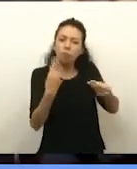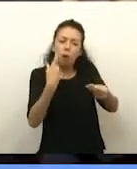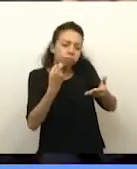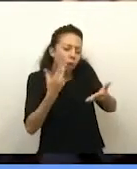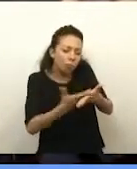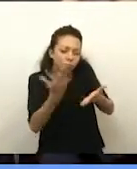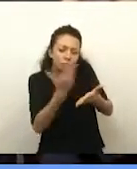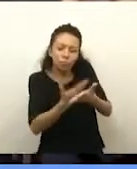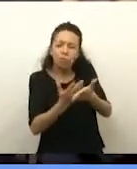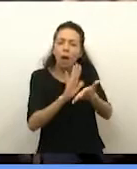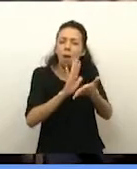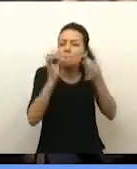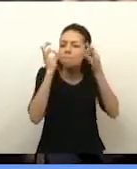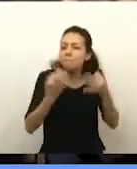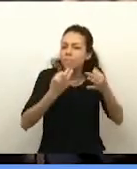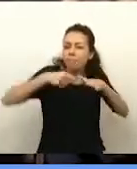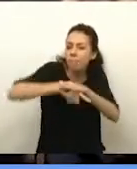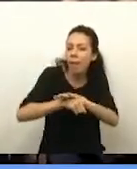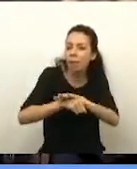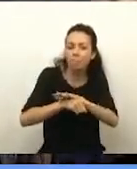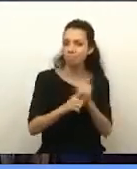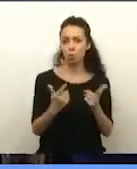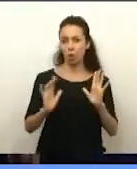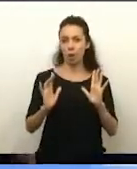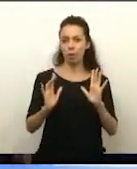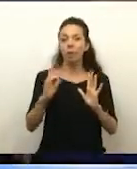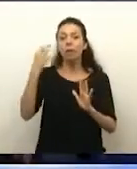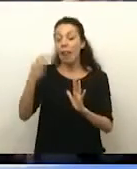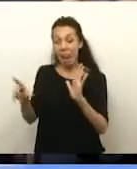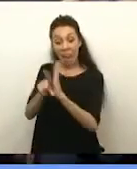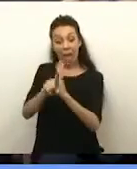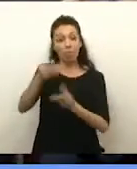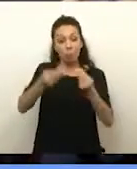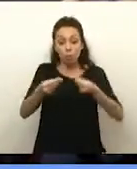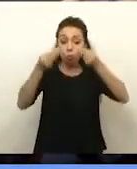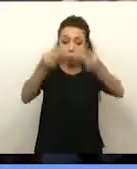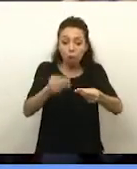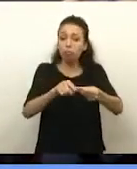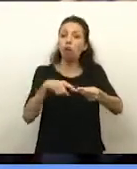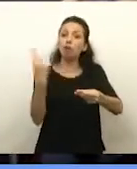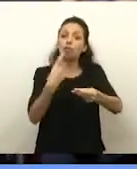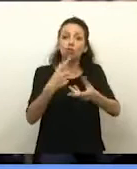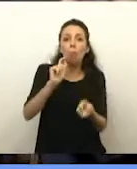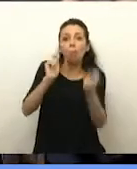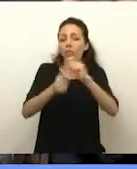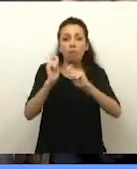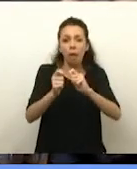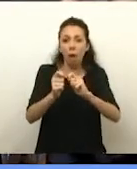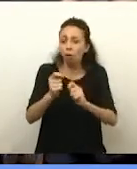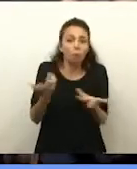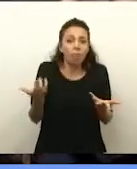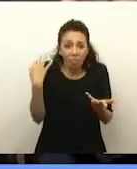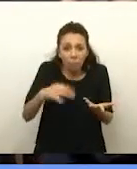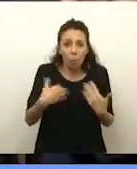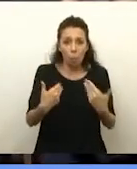ser ningún inconveniente que modifiquemos la ley del presupuesto que está en este caso mal hecha y buscamos un montón